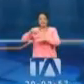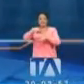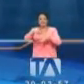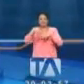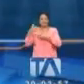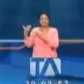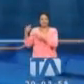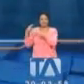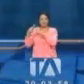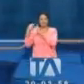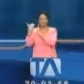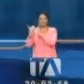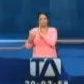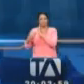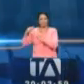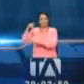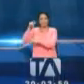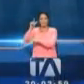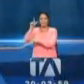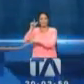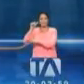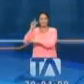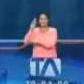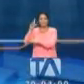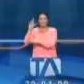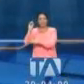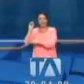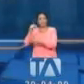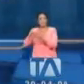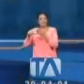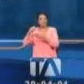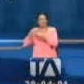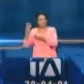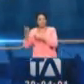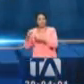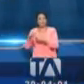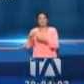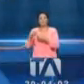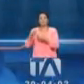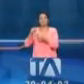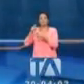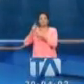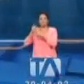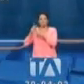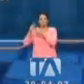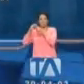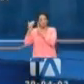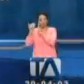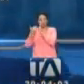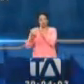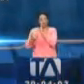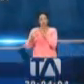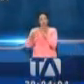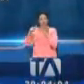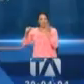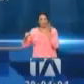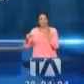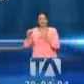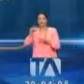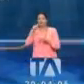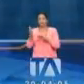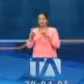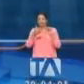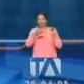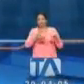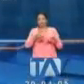Agricultura, Pablo Campana, ministro de Comercio Exterior, Carlos de la Torre, ministro de Finanzas, Javier Córdoba, ministro de